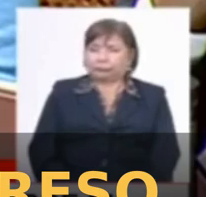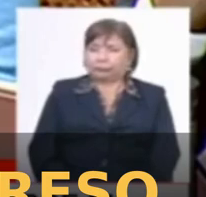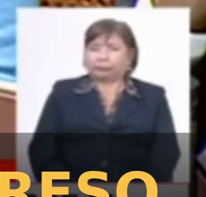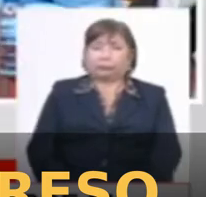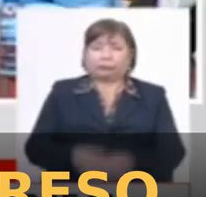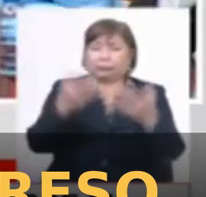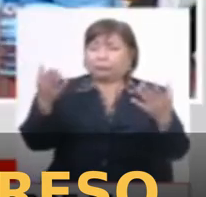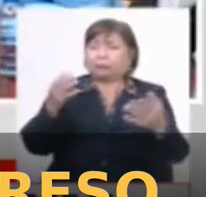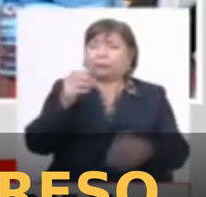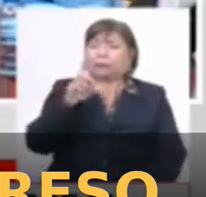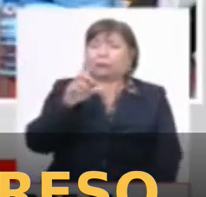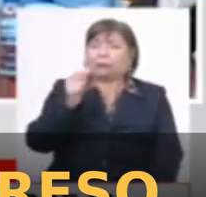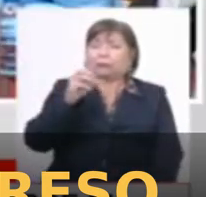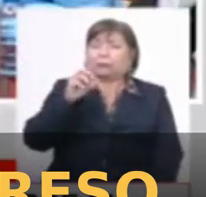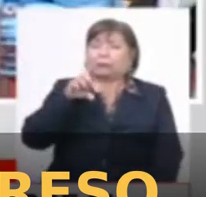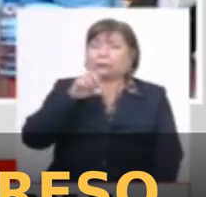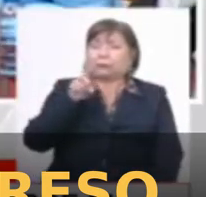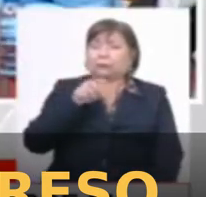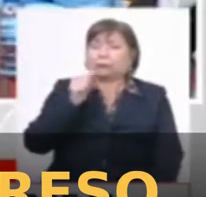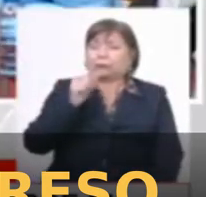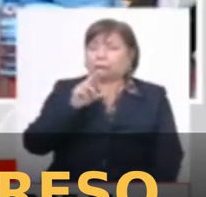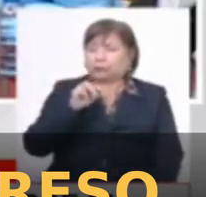Señora López Arredondo,